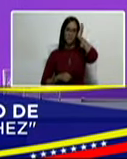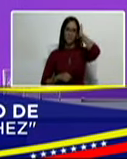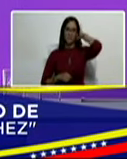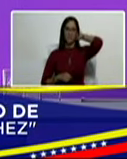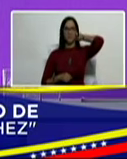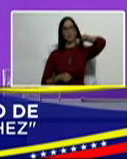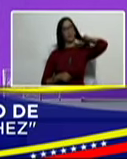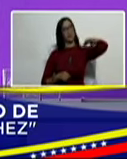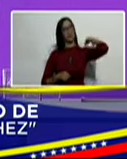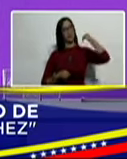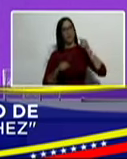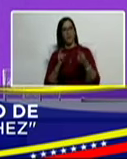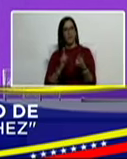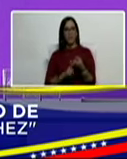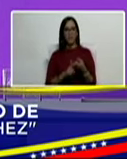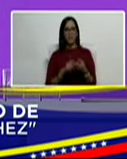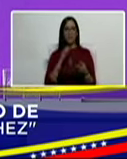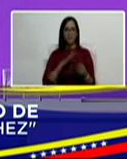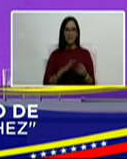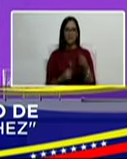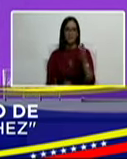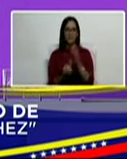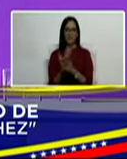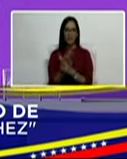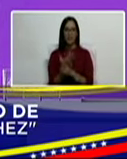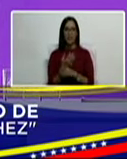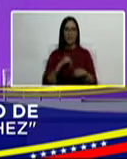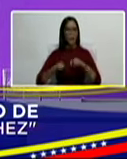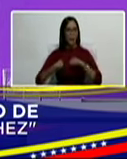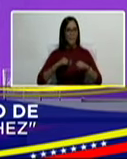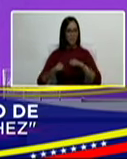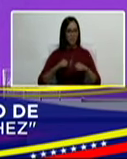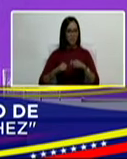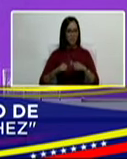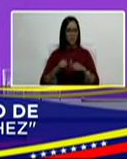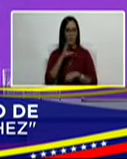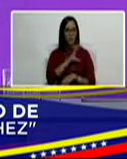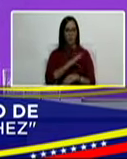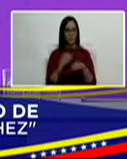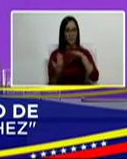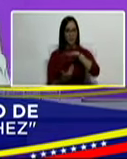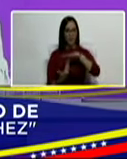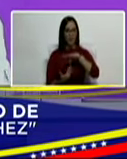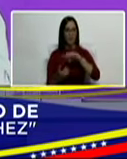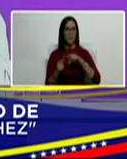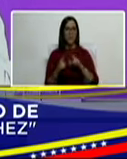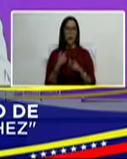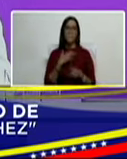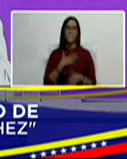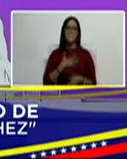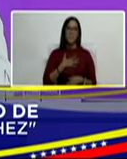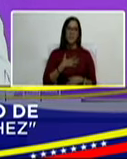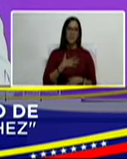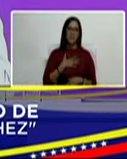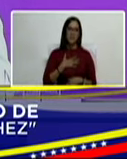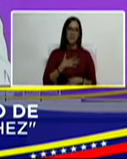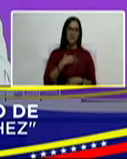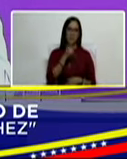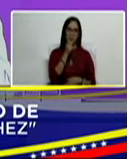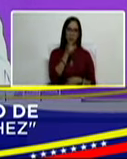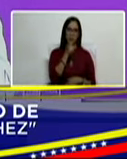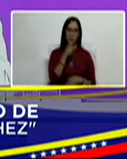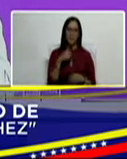Cilia, estamos lanzando este gran movimiento, los comités de base, pero mi pregunta,